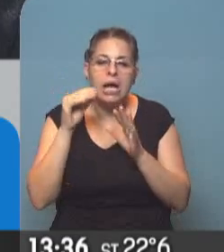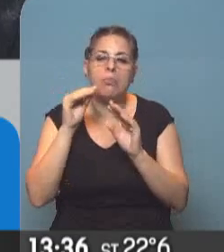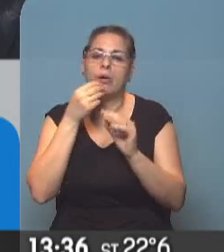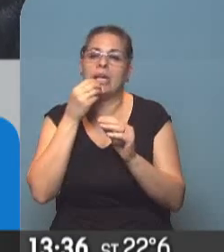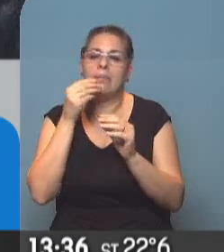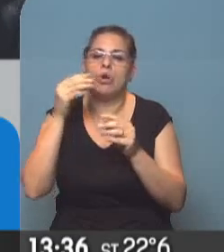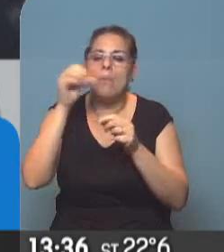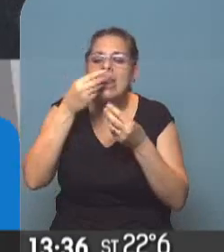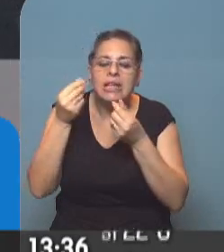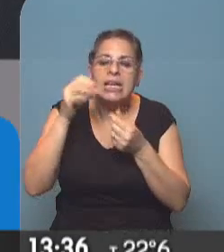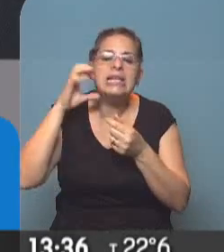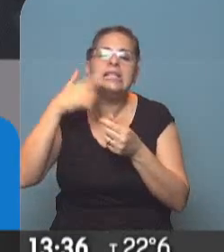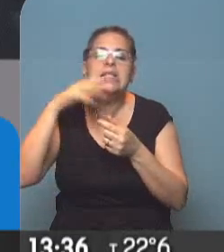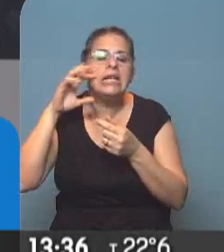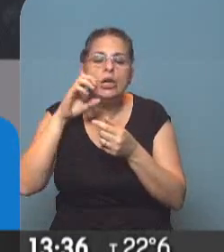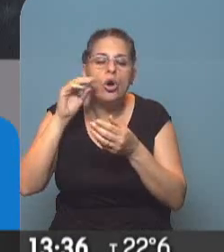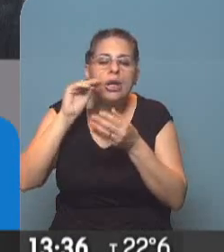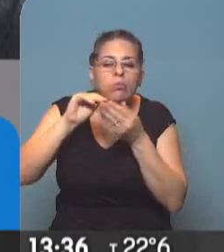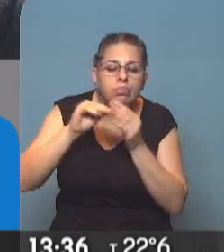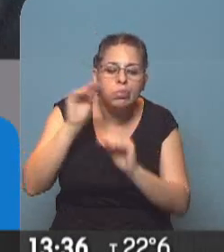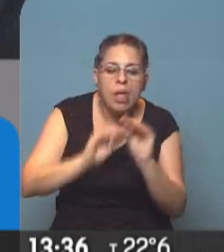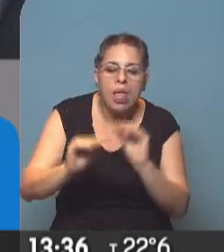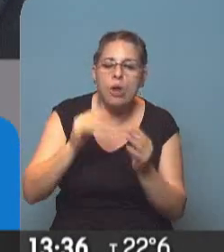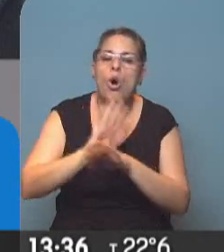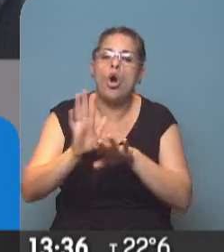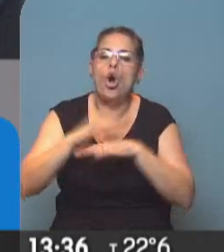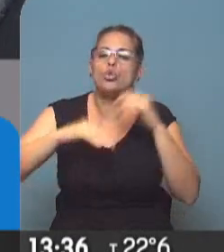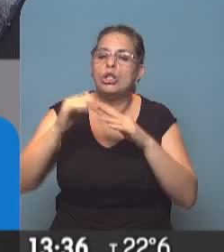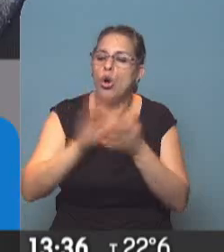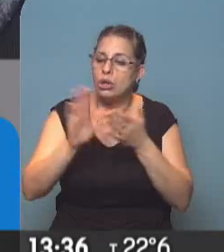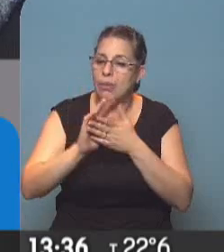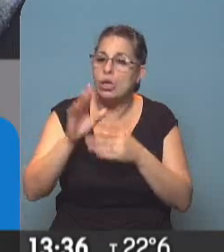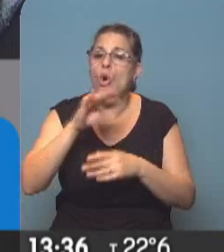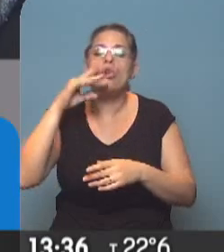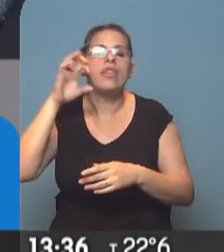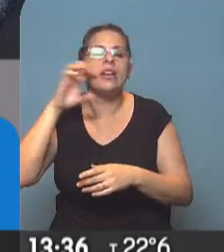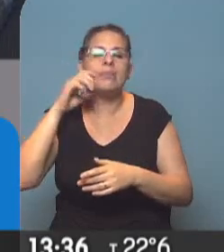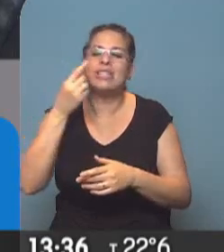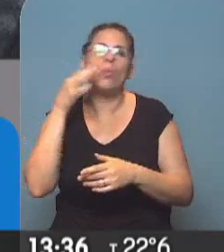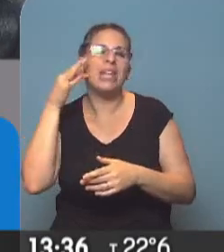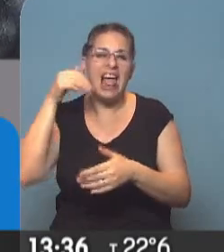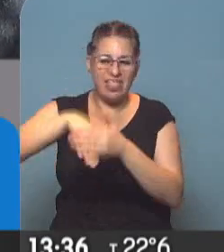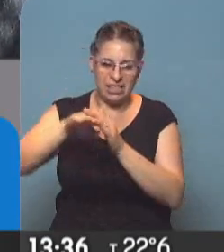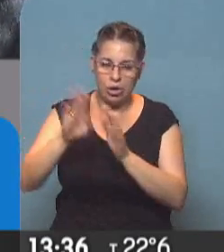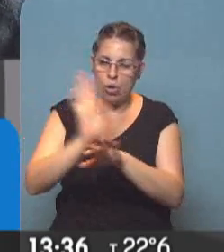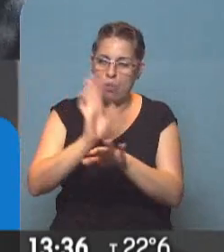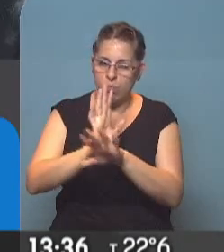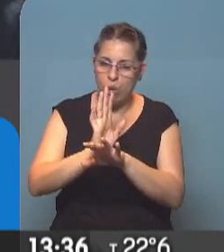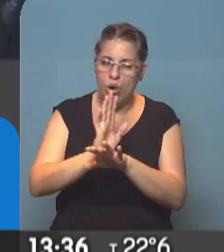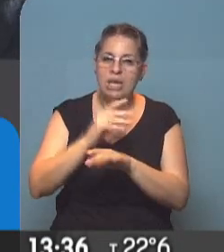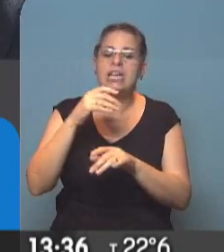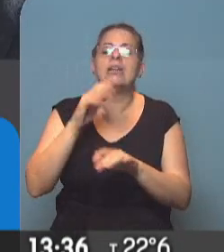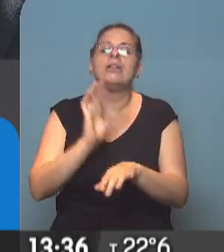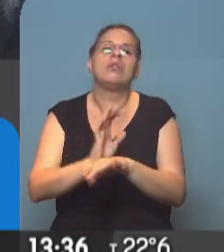silicona o algún material y volver a reconstruir la huella, o eventualmente trabajar con la dermis, que es la parte interna, y hacer como la imagen especular, como si fuera el